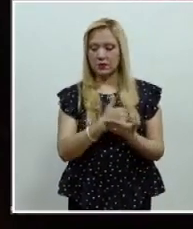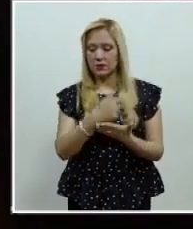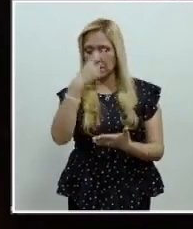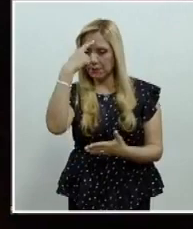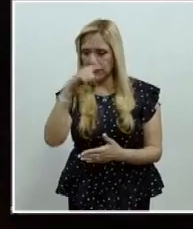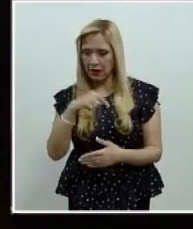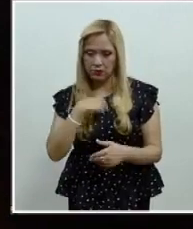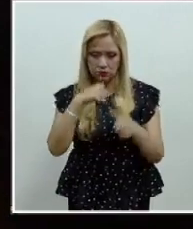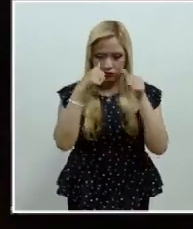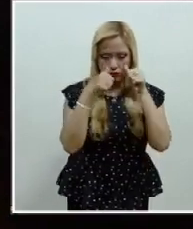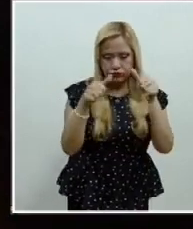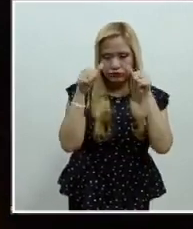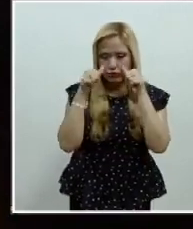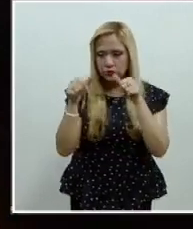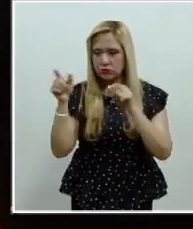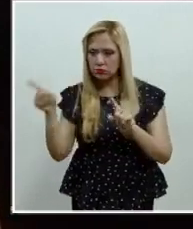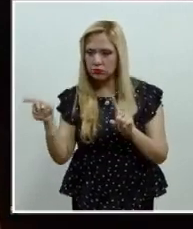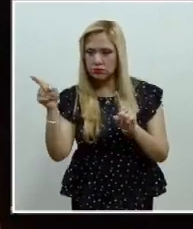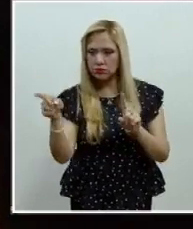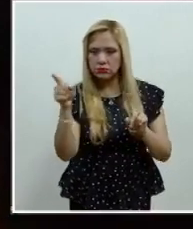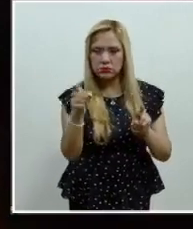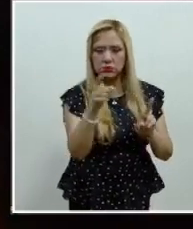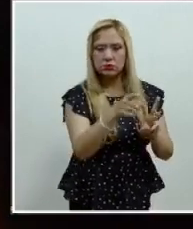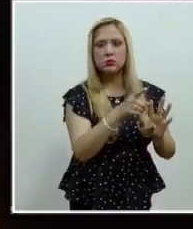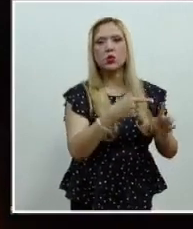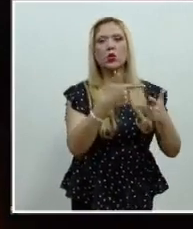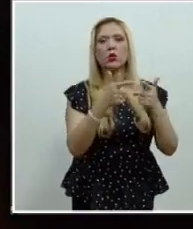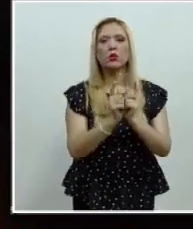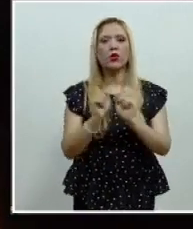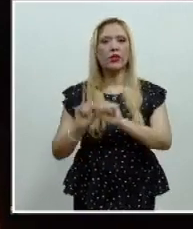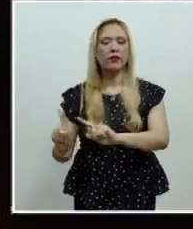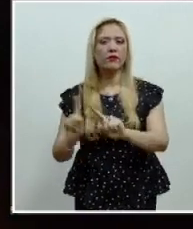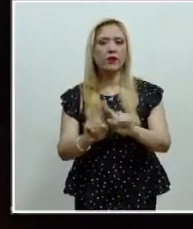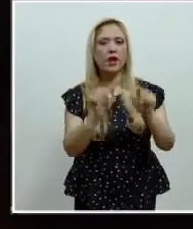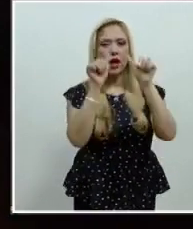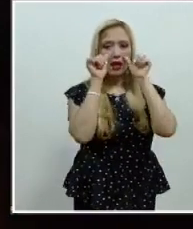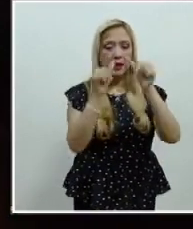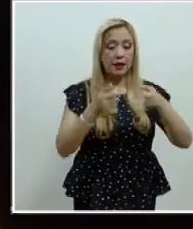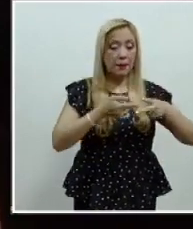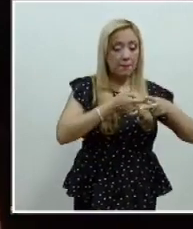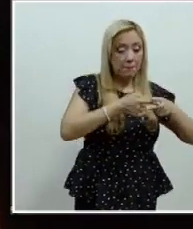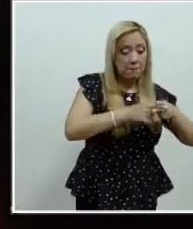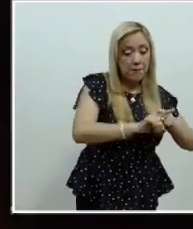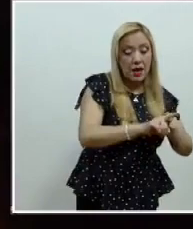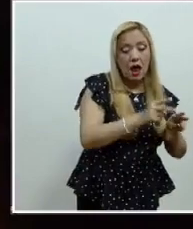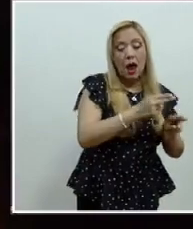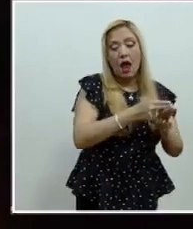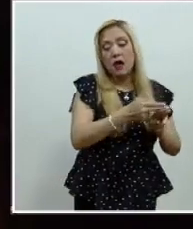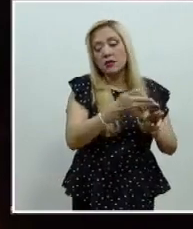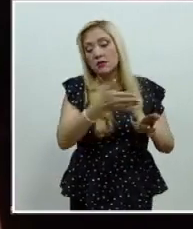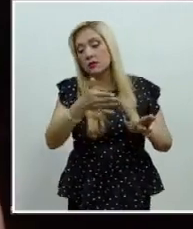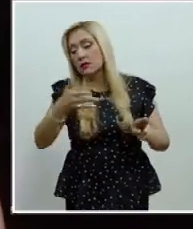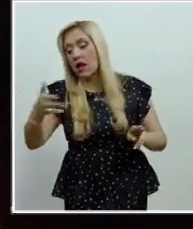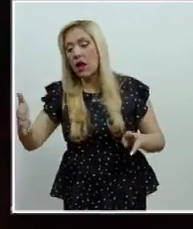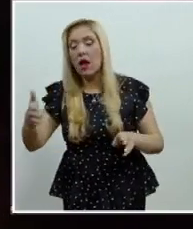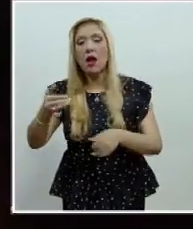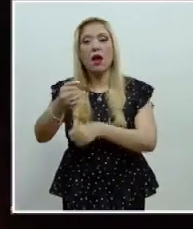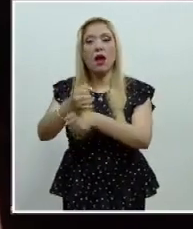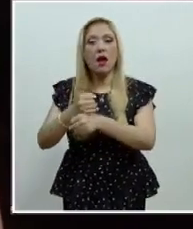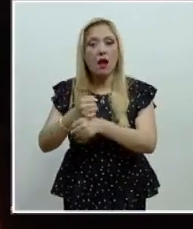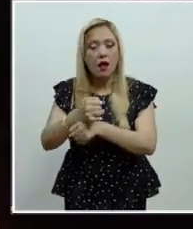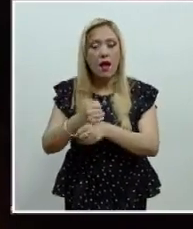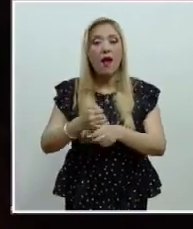el momento en que inicial de atención hasta la investigación, hasta